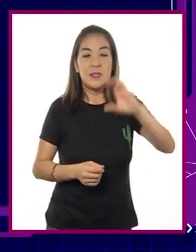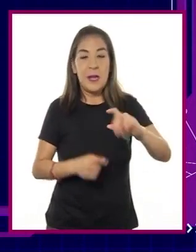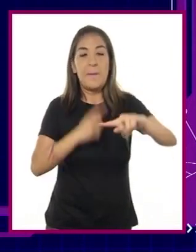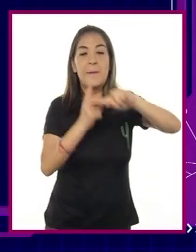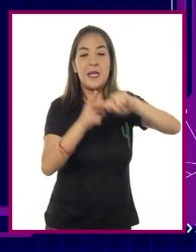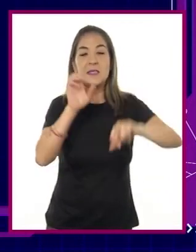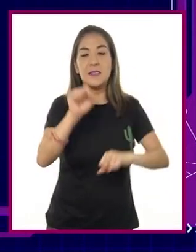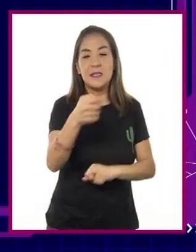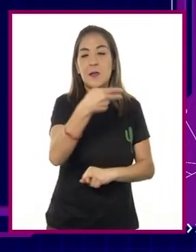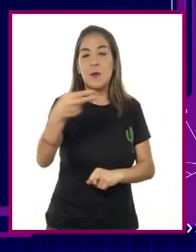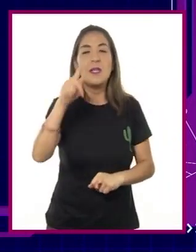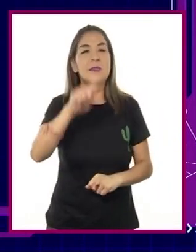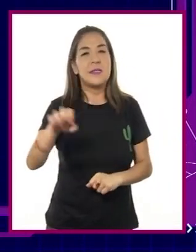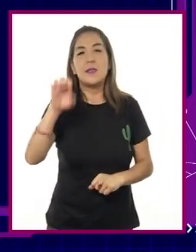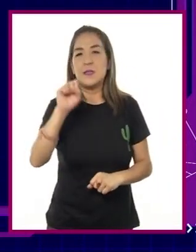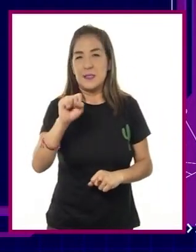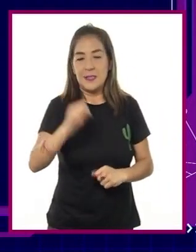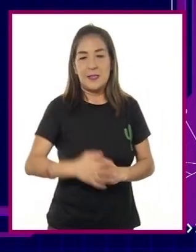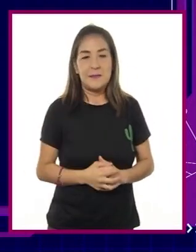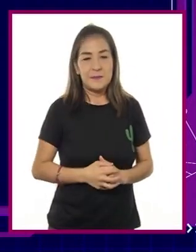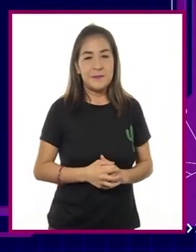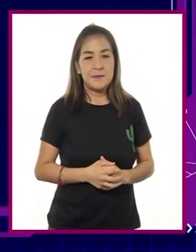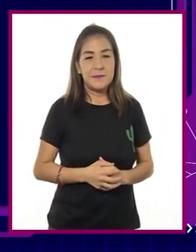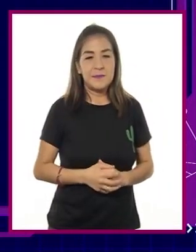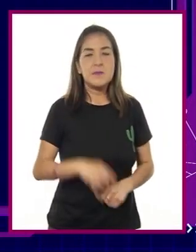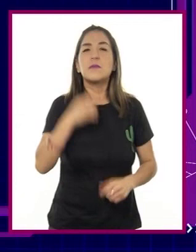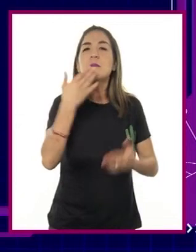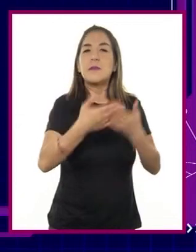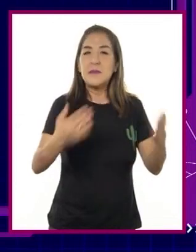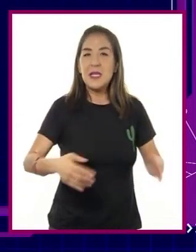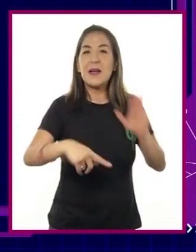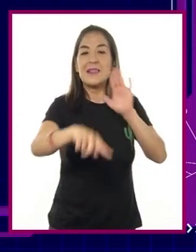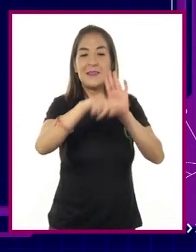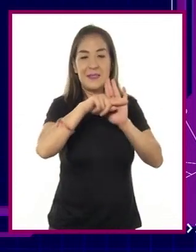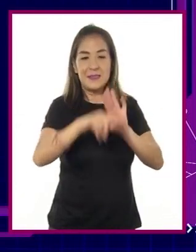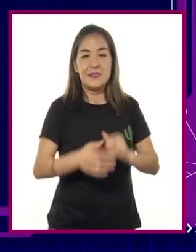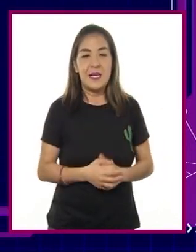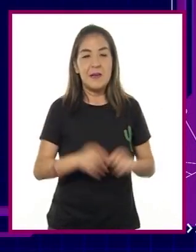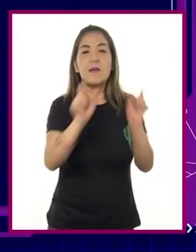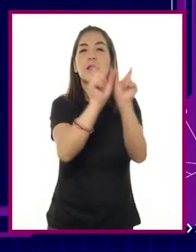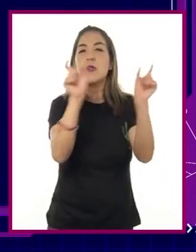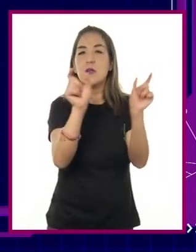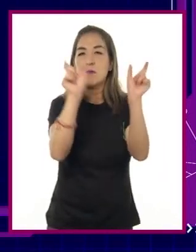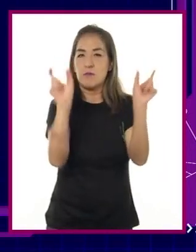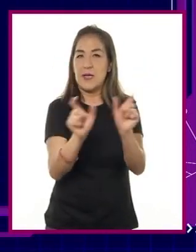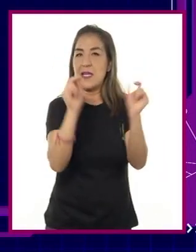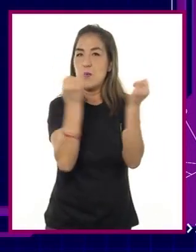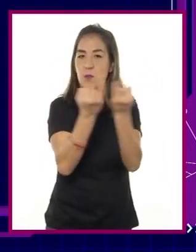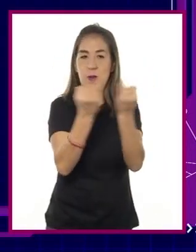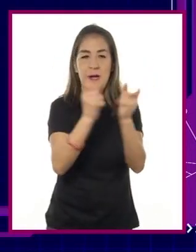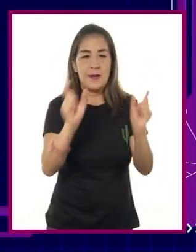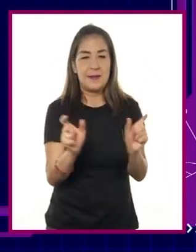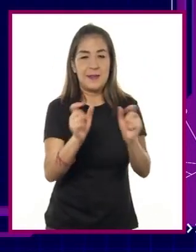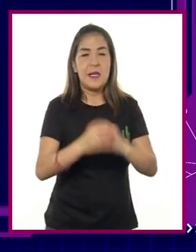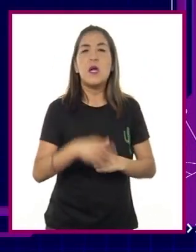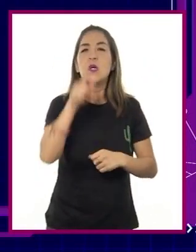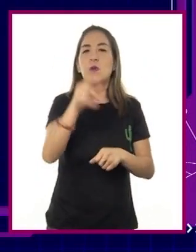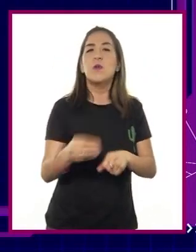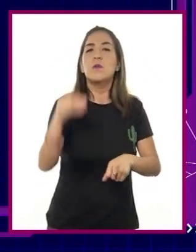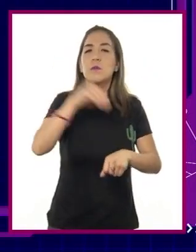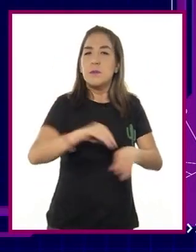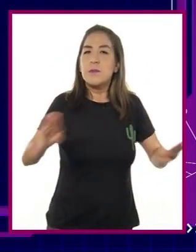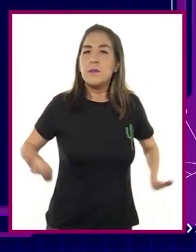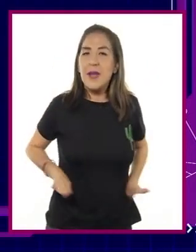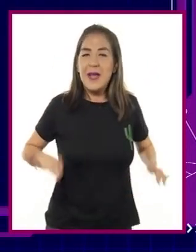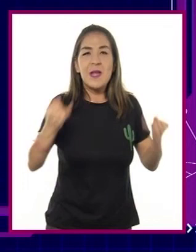60 igual a 160. Ahora restamos 60 en ambos lados de la igualdad. Al aplicar la propiedad de